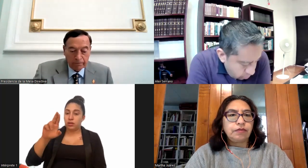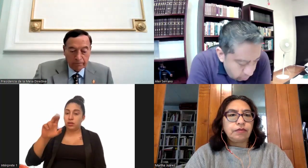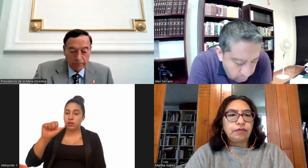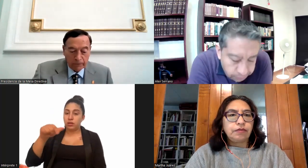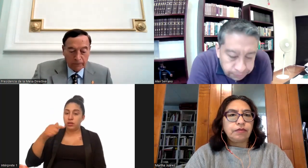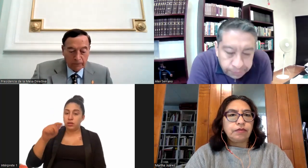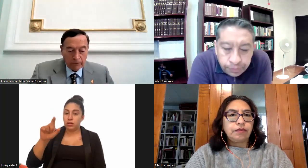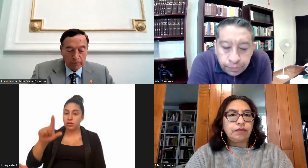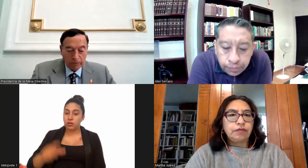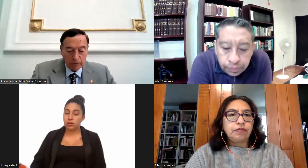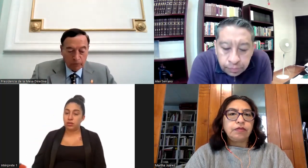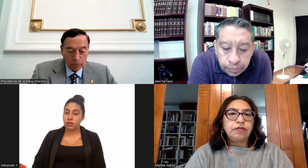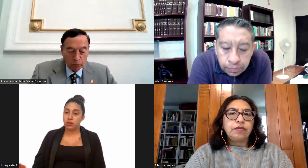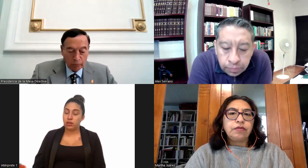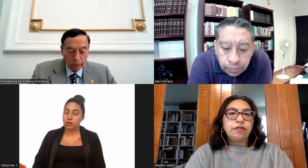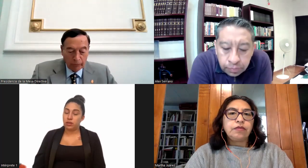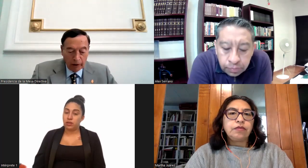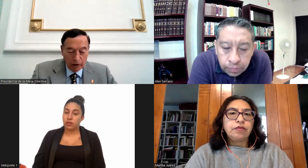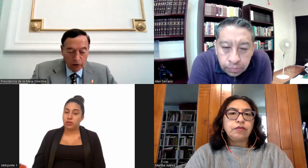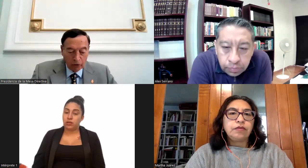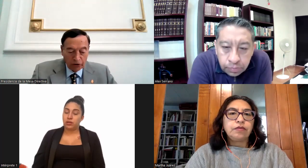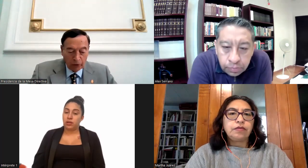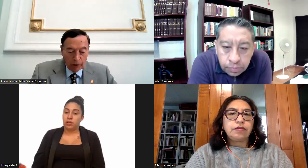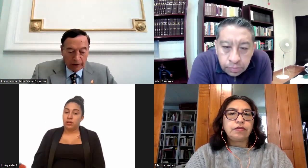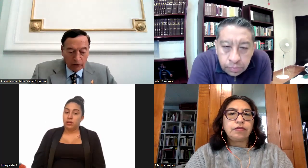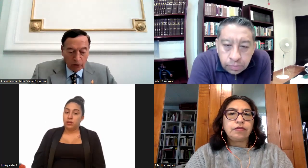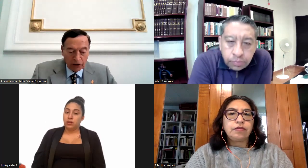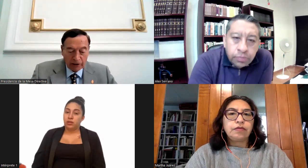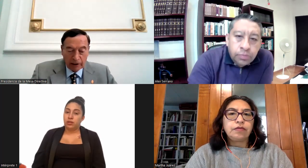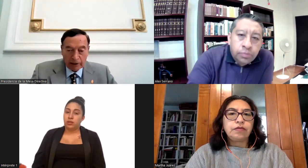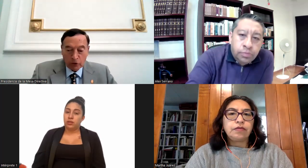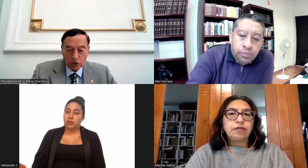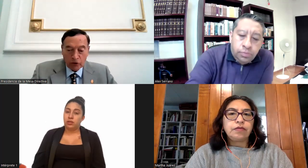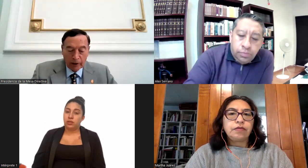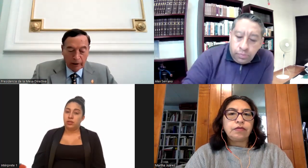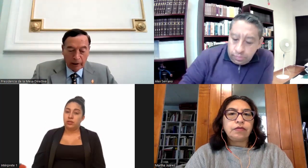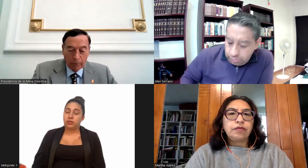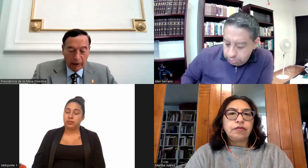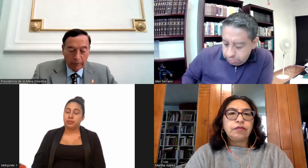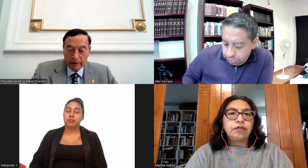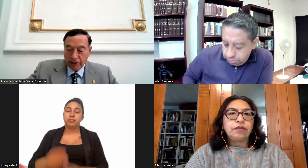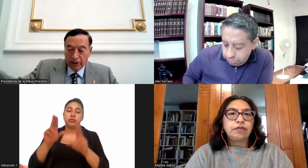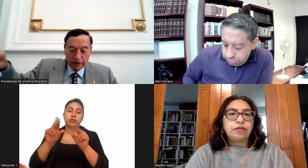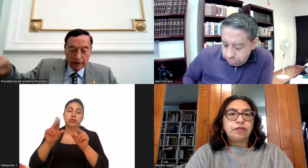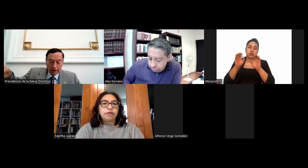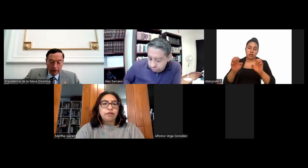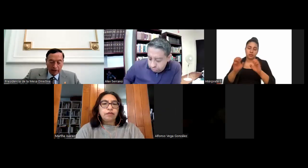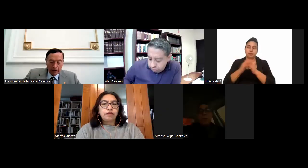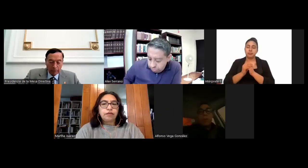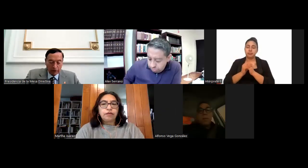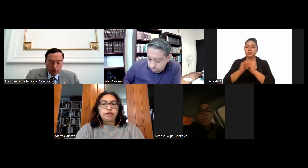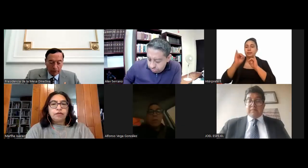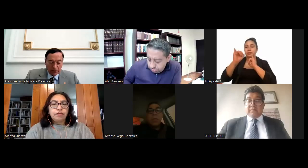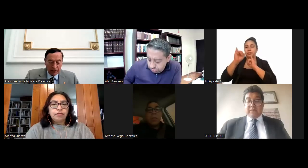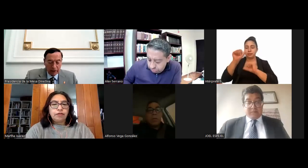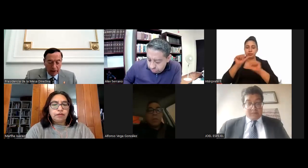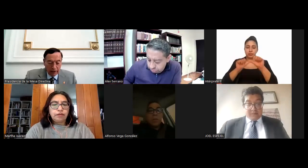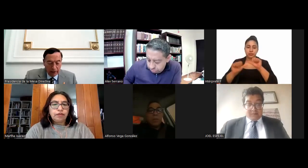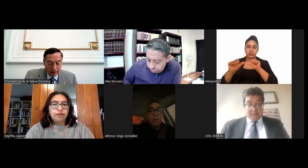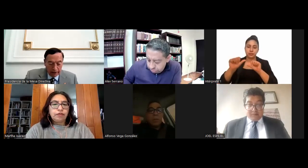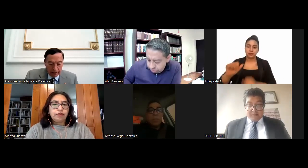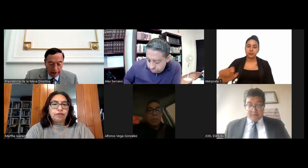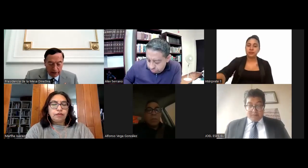No se encuentra. Entonces, tenemos la palabra a la siguiente persona,